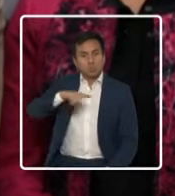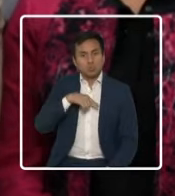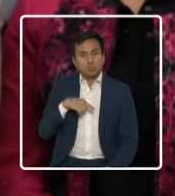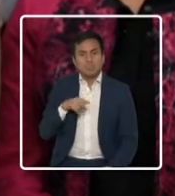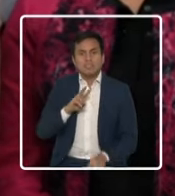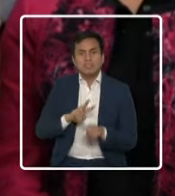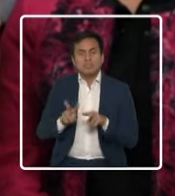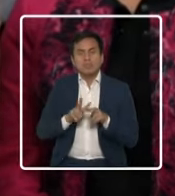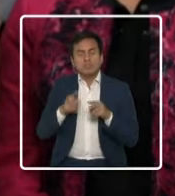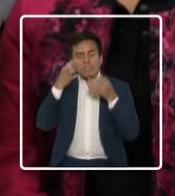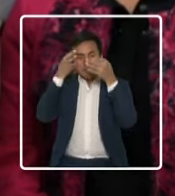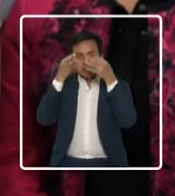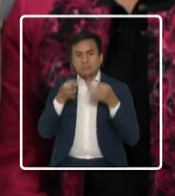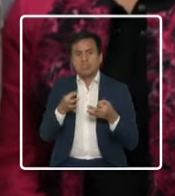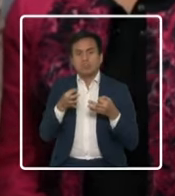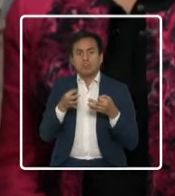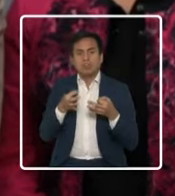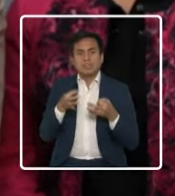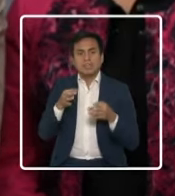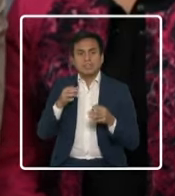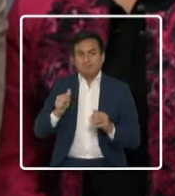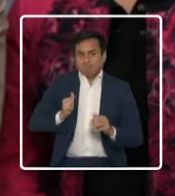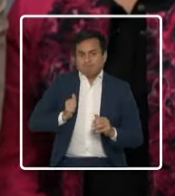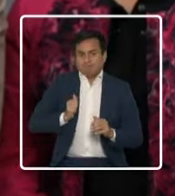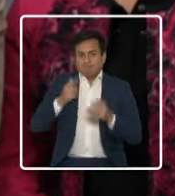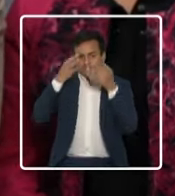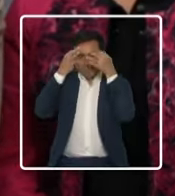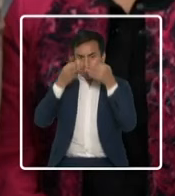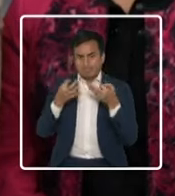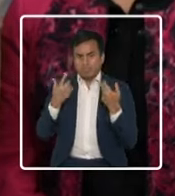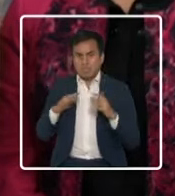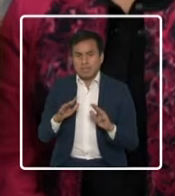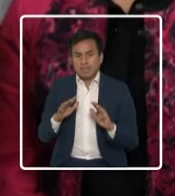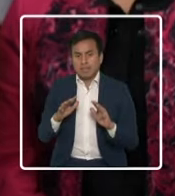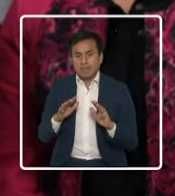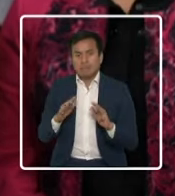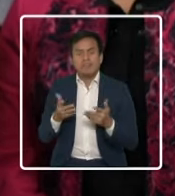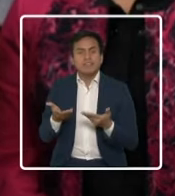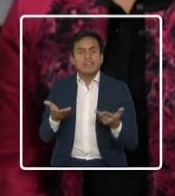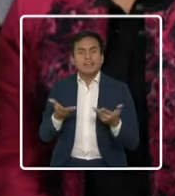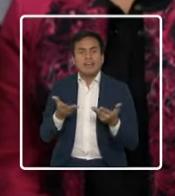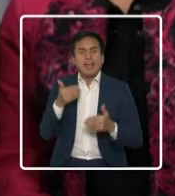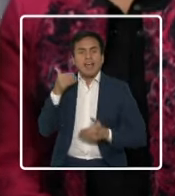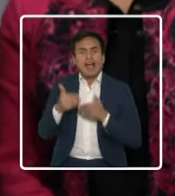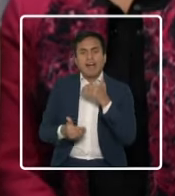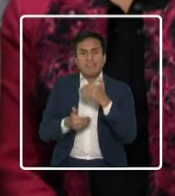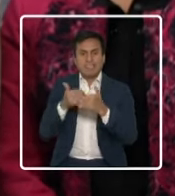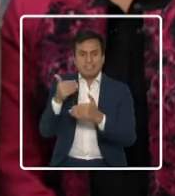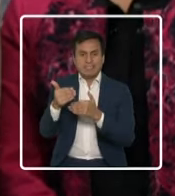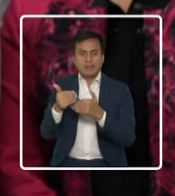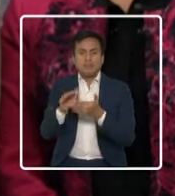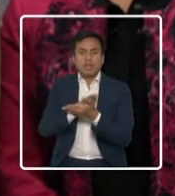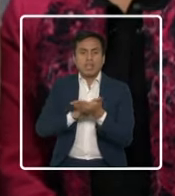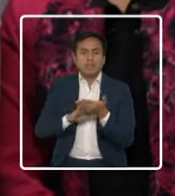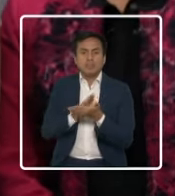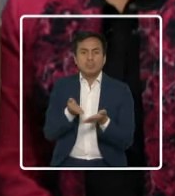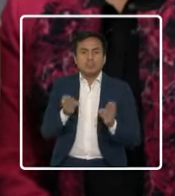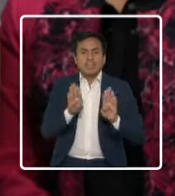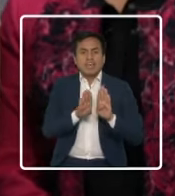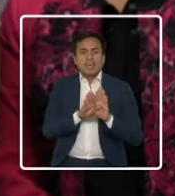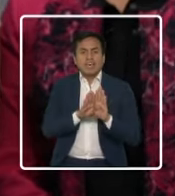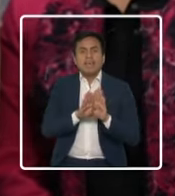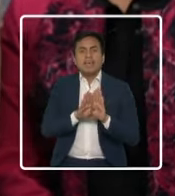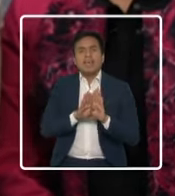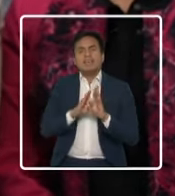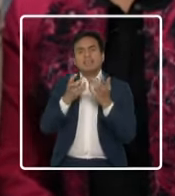que para él el crimen del militar venezolano tuvo claramente una motivación política, y por lo tanto esa es